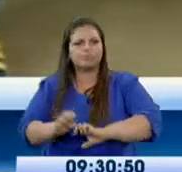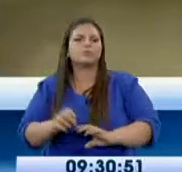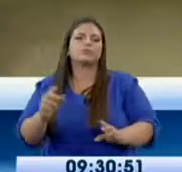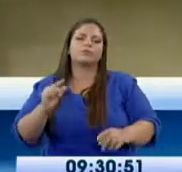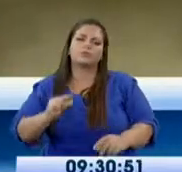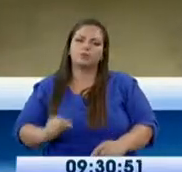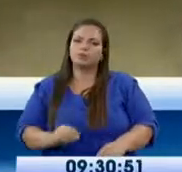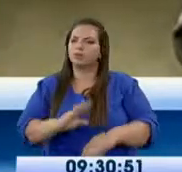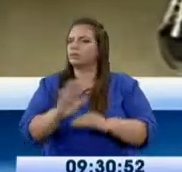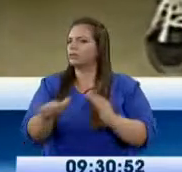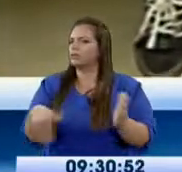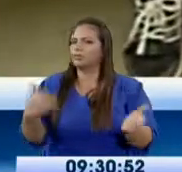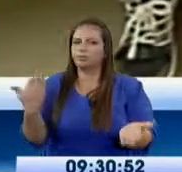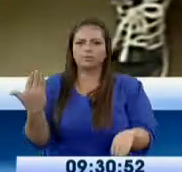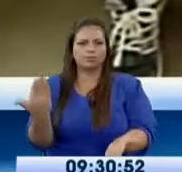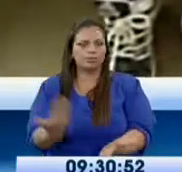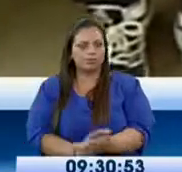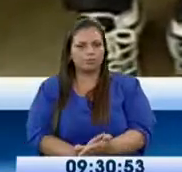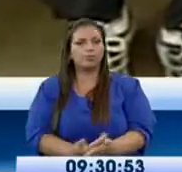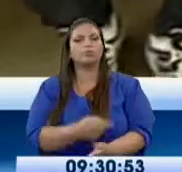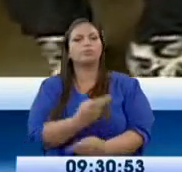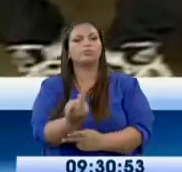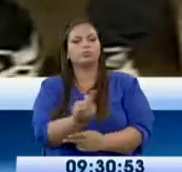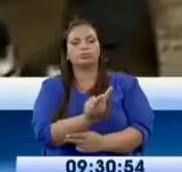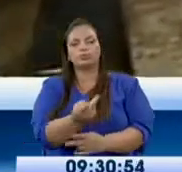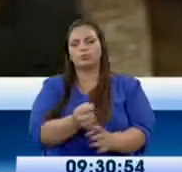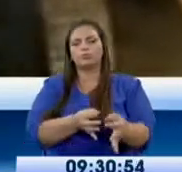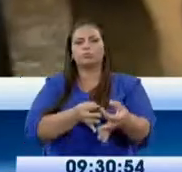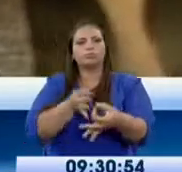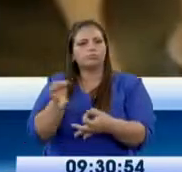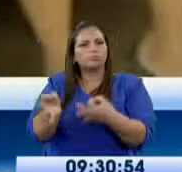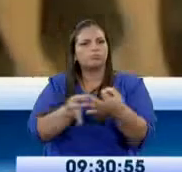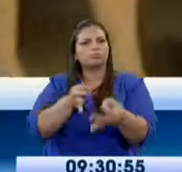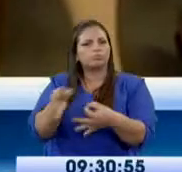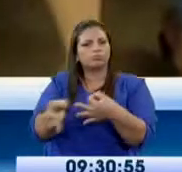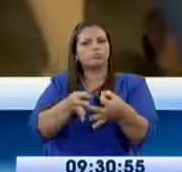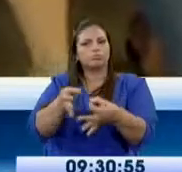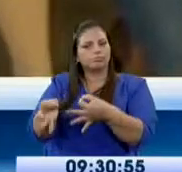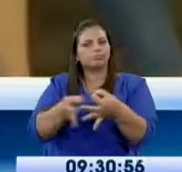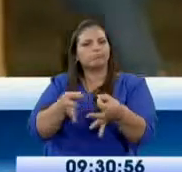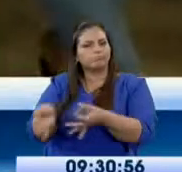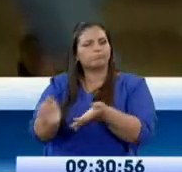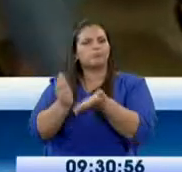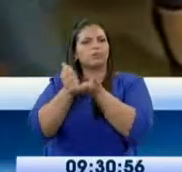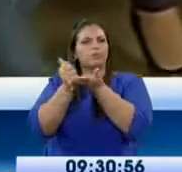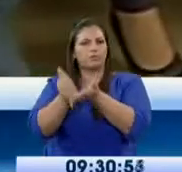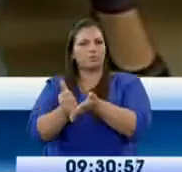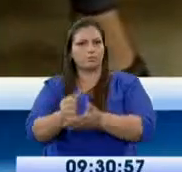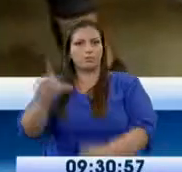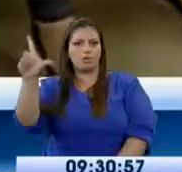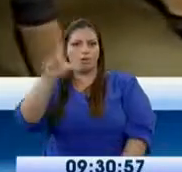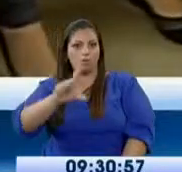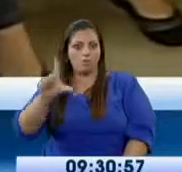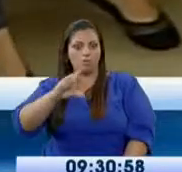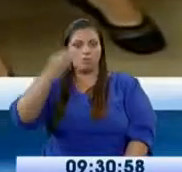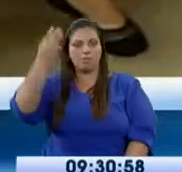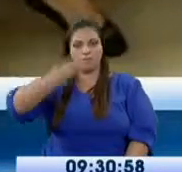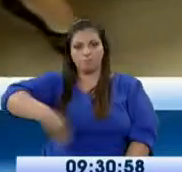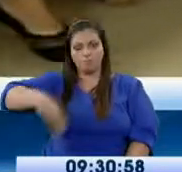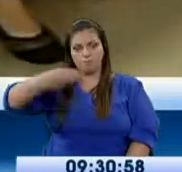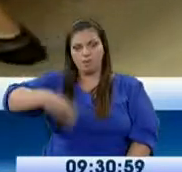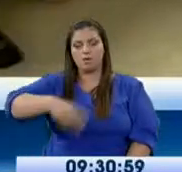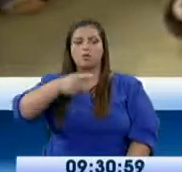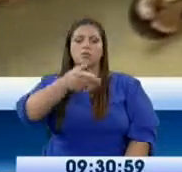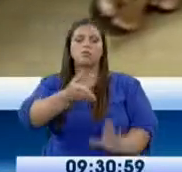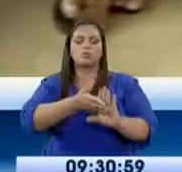jóvenes que se encuentran aquí, que están en las terapias grupales. Vienen ellos los días lunes y miércoles con el psicólogo, donde hay